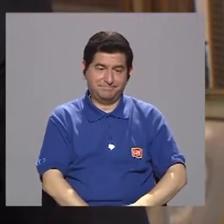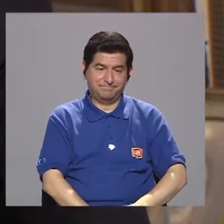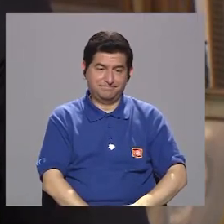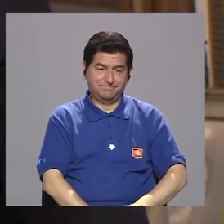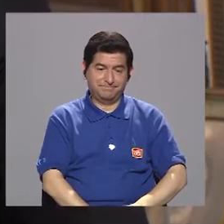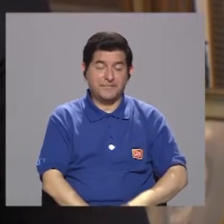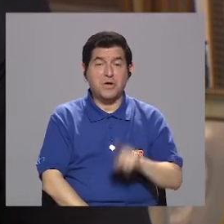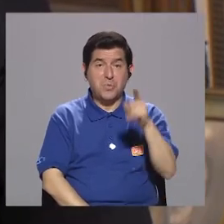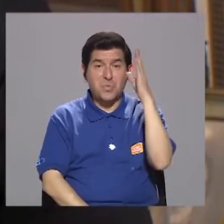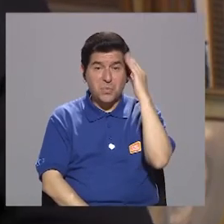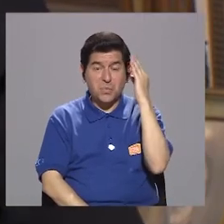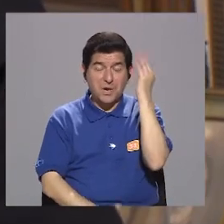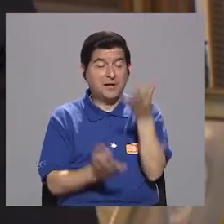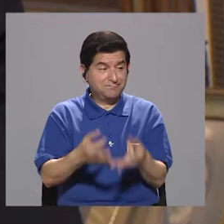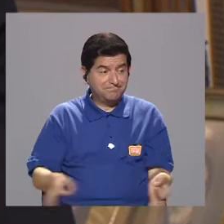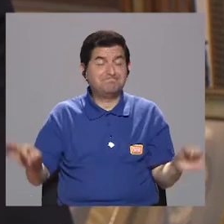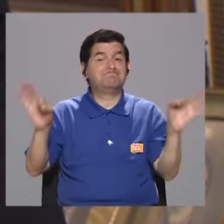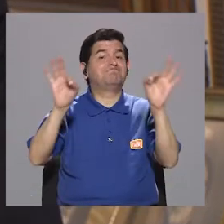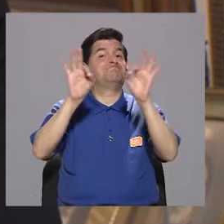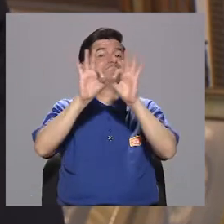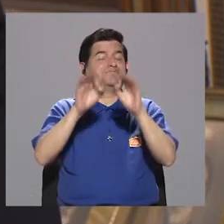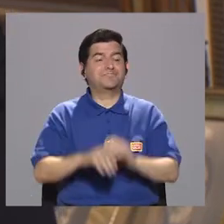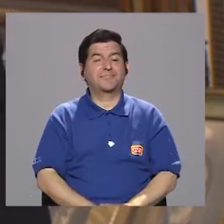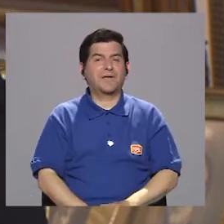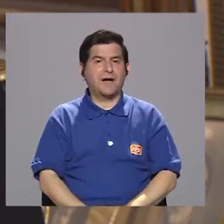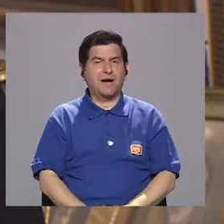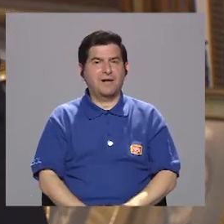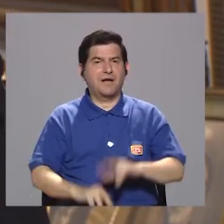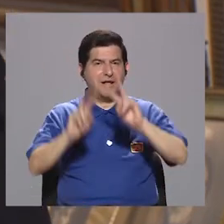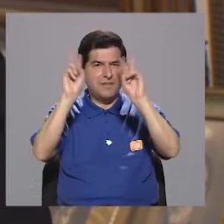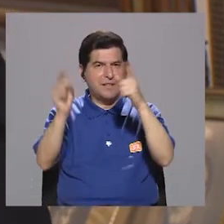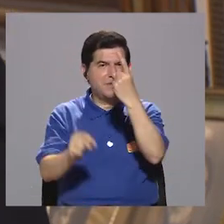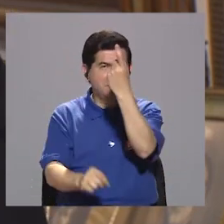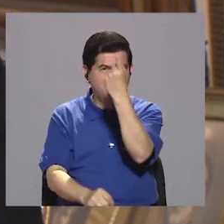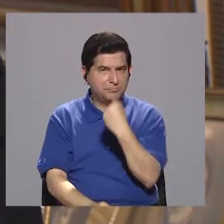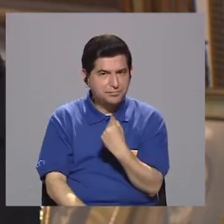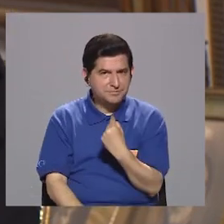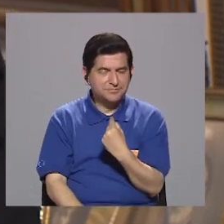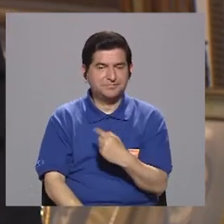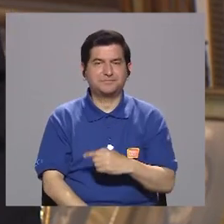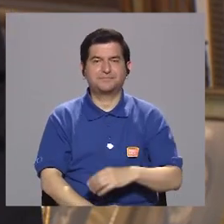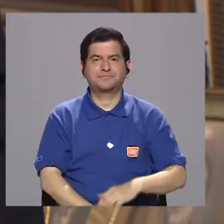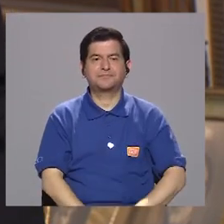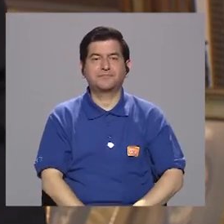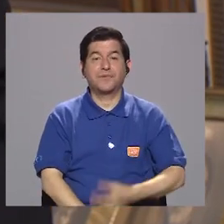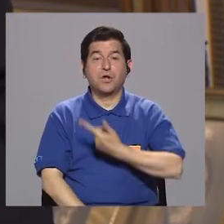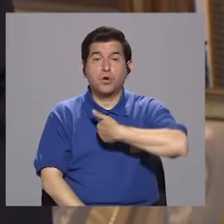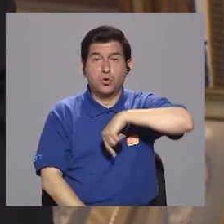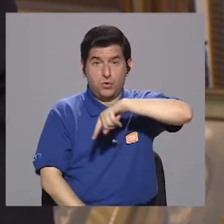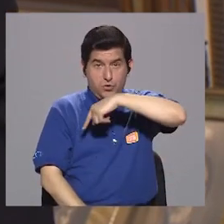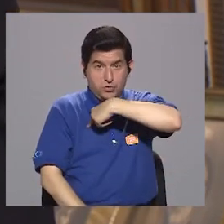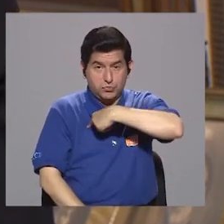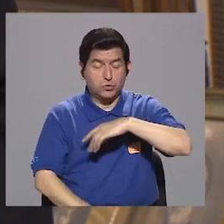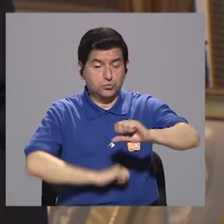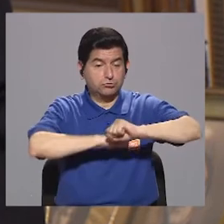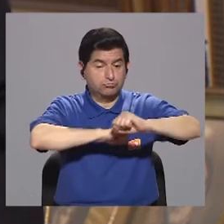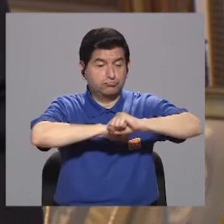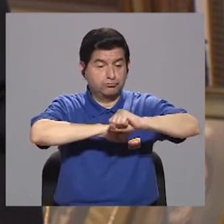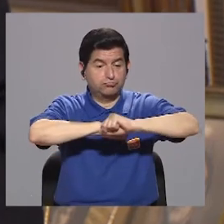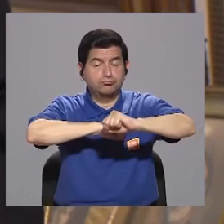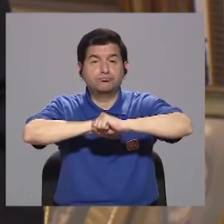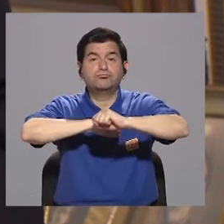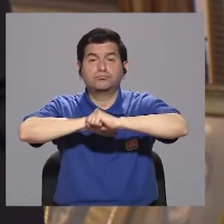1962. Es una anécdota importante. Sobre ese tema que usted me menciona, Nosotros hicimos una